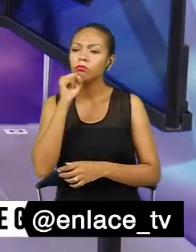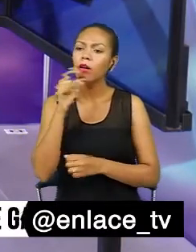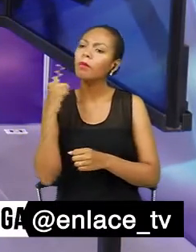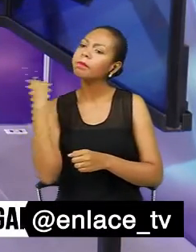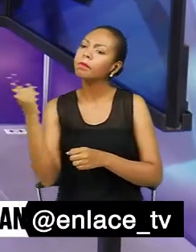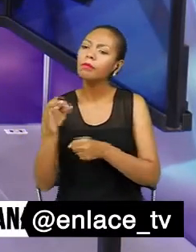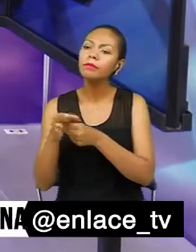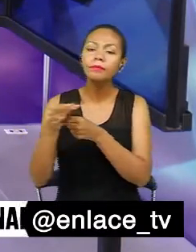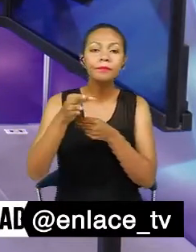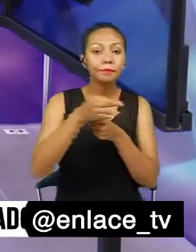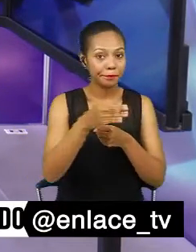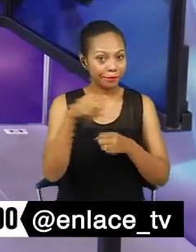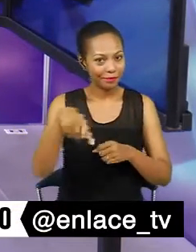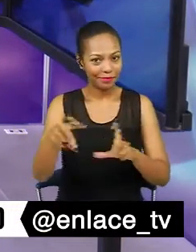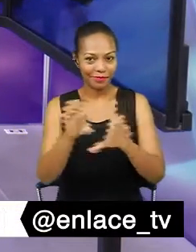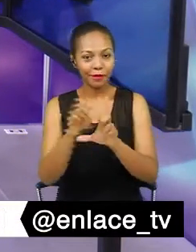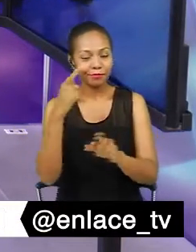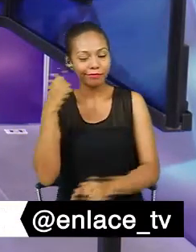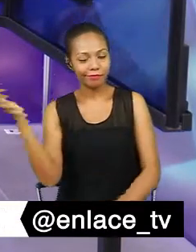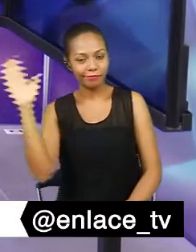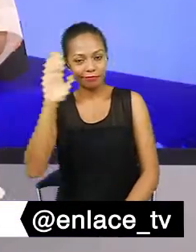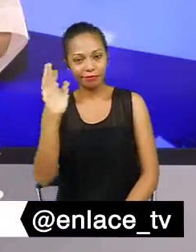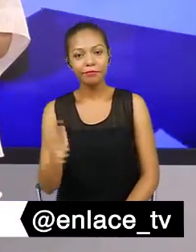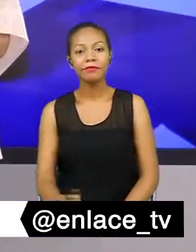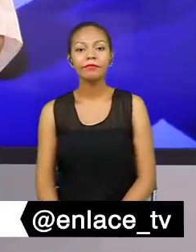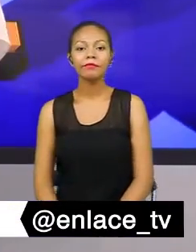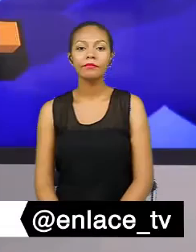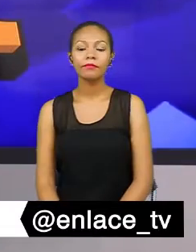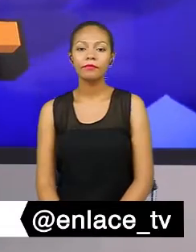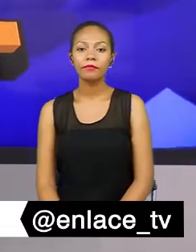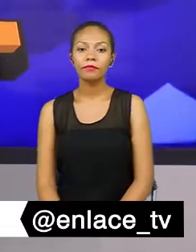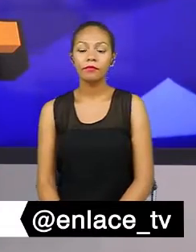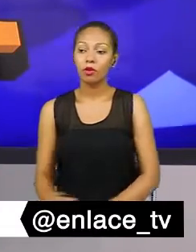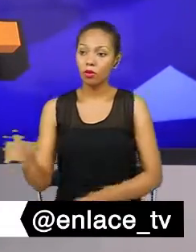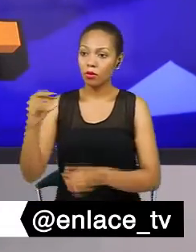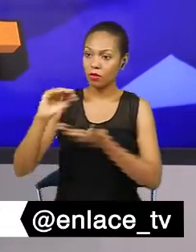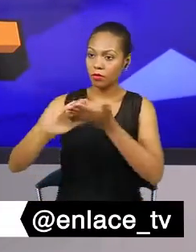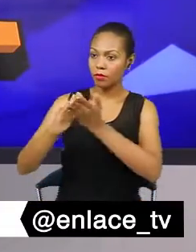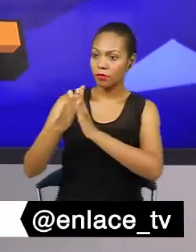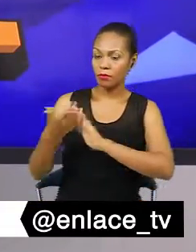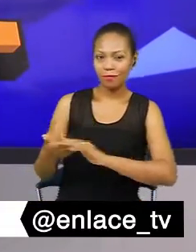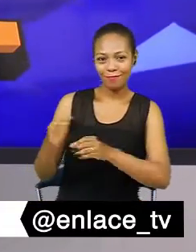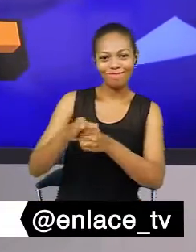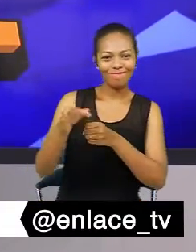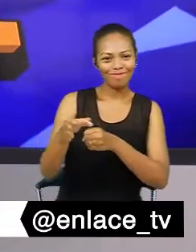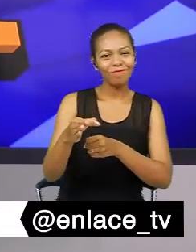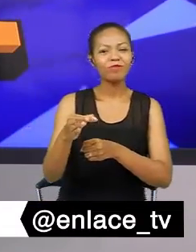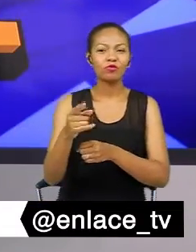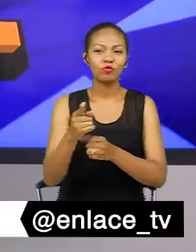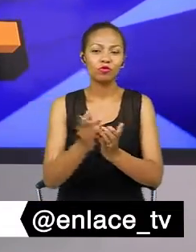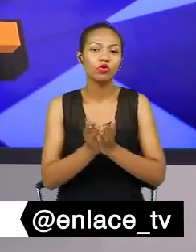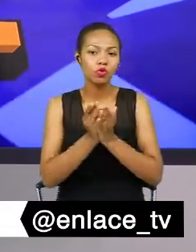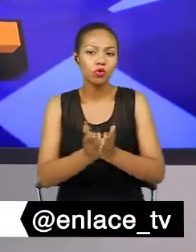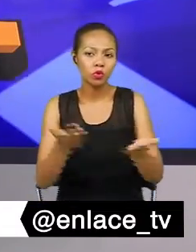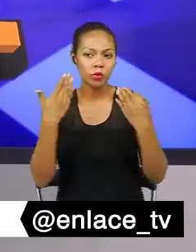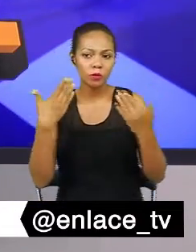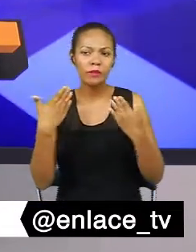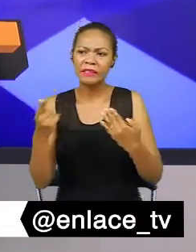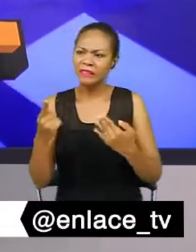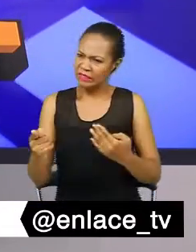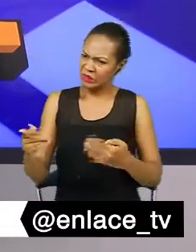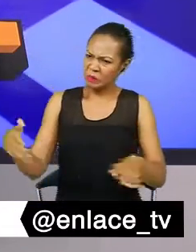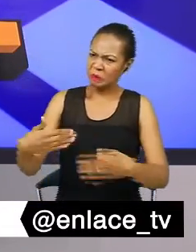en Enlace Noticias. Estos son nuestros titulares. La comunidad del corregimiento Puente Sogamoso denuncia la mortandad de más de 3.000